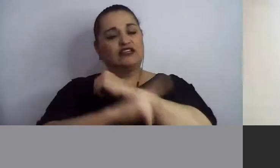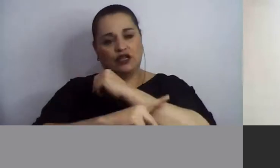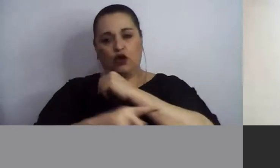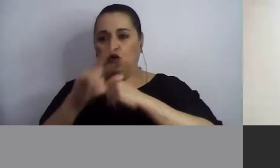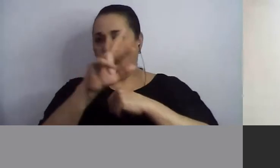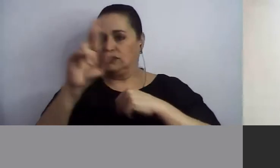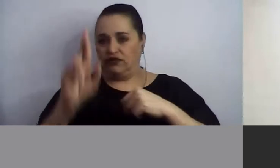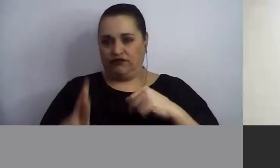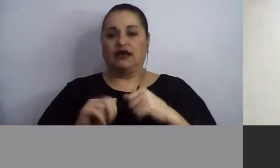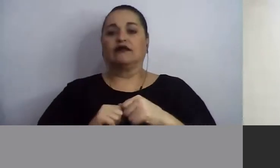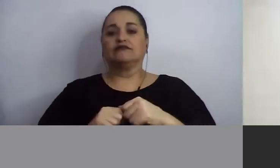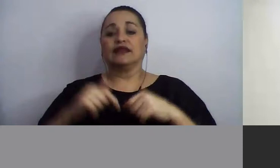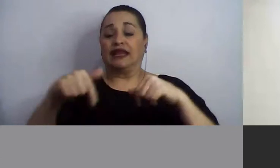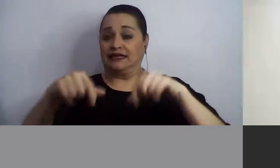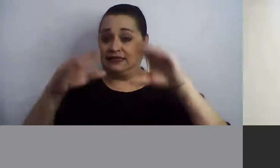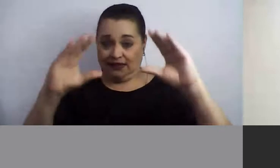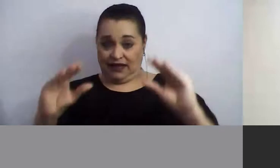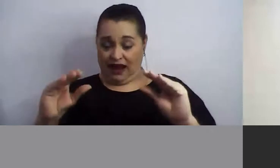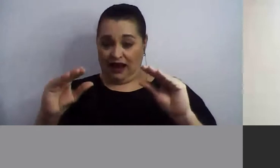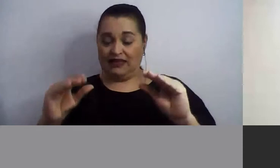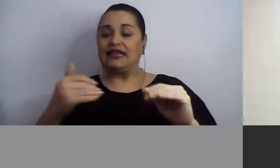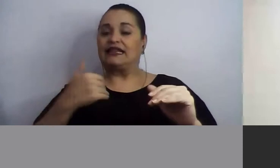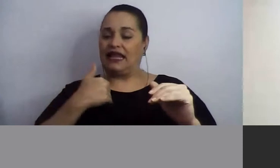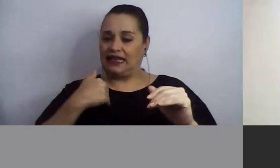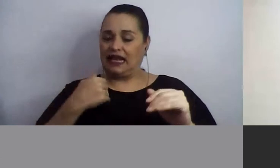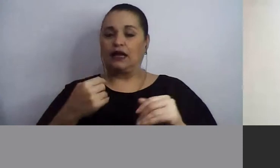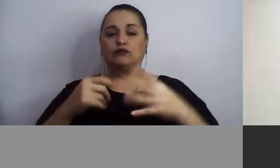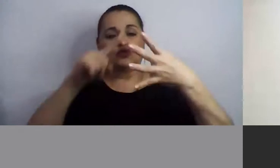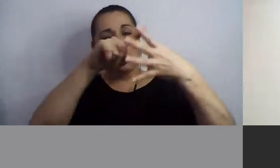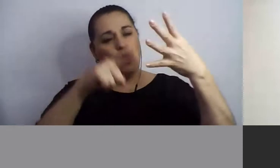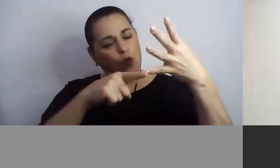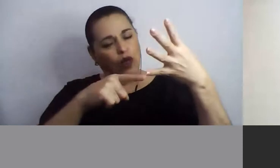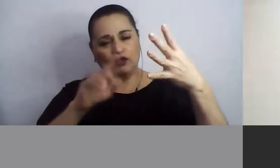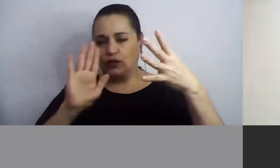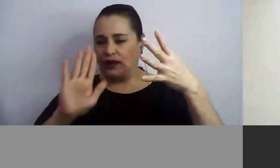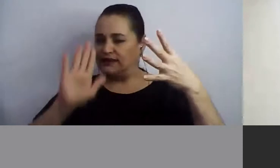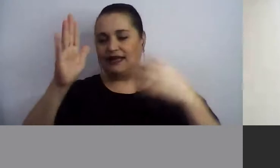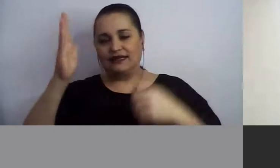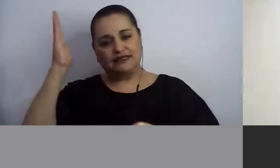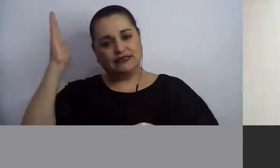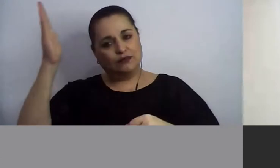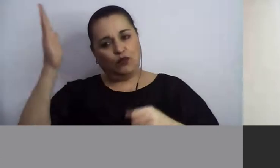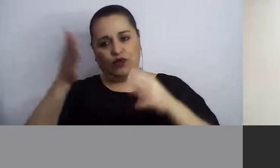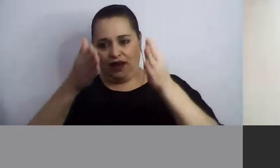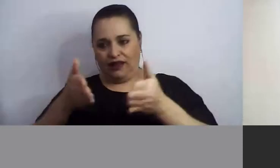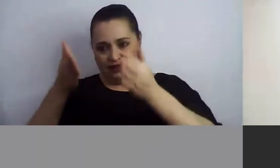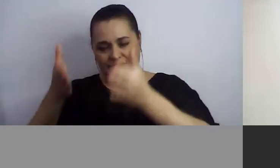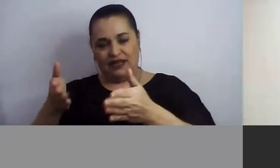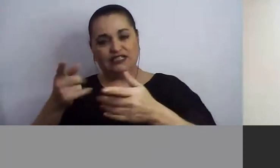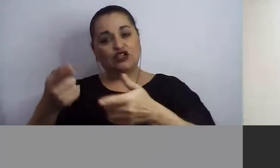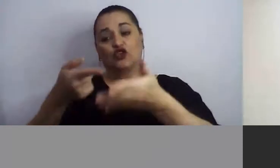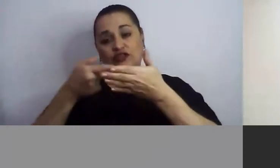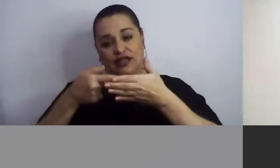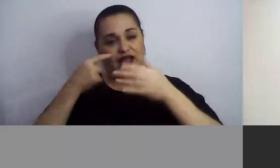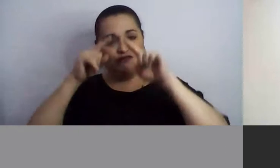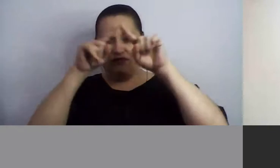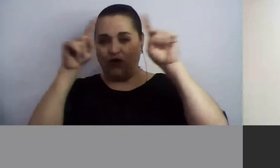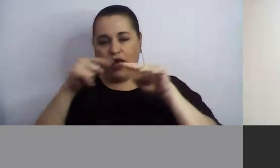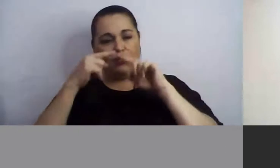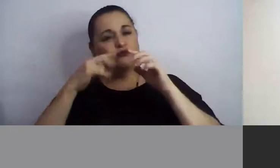Durante la tarde de hoy contaremos con cuatro excelentes ponencias que nos darán el recuadro perfecto